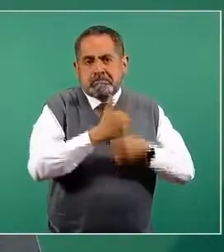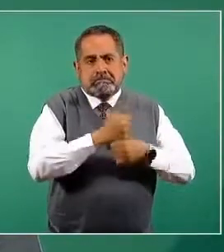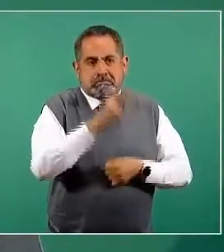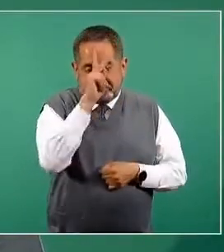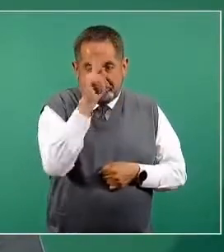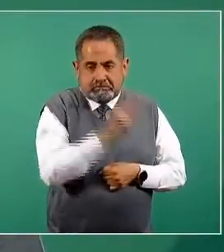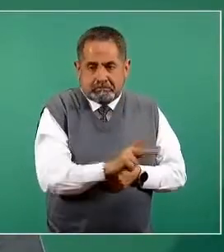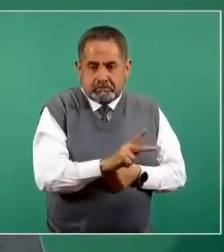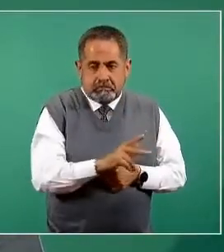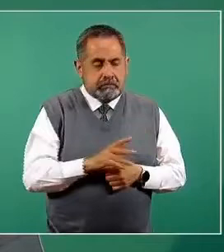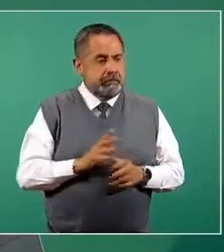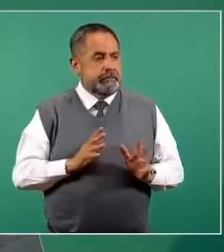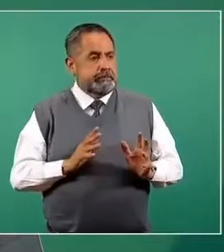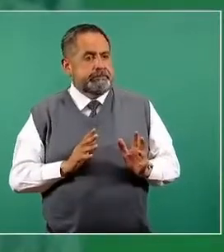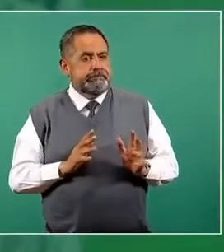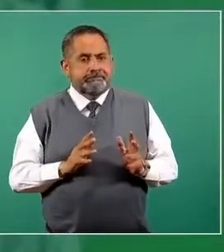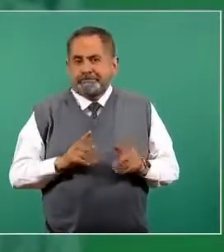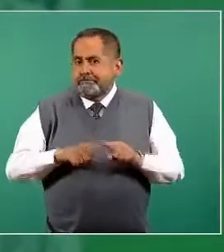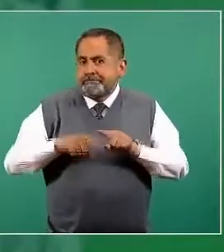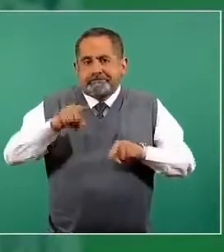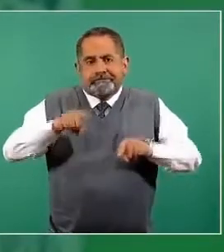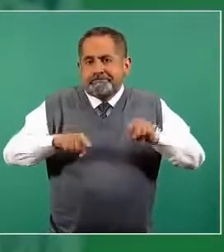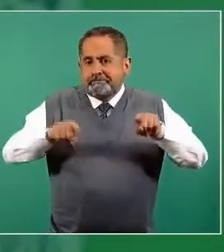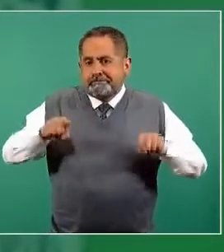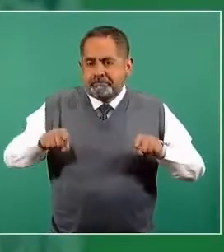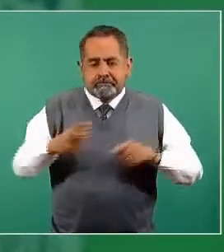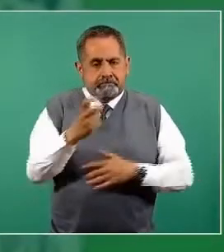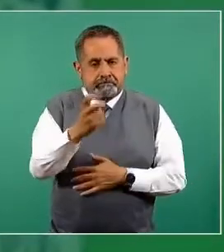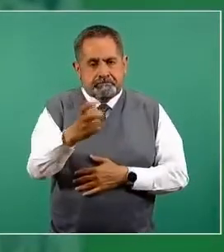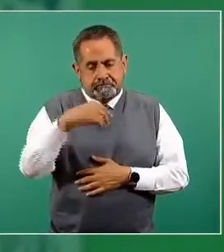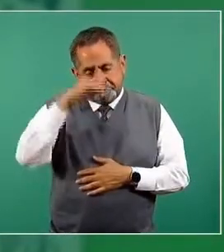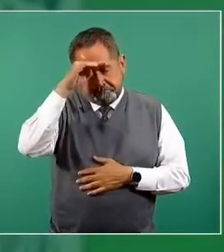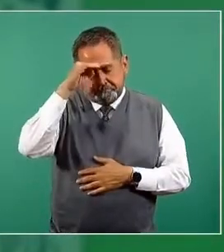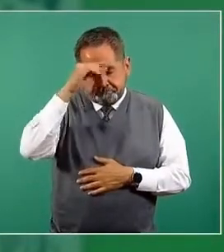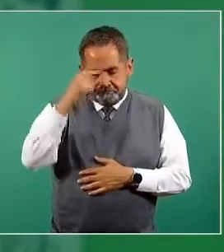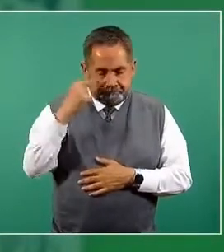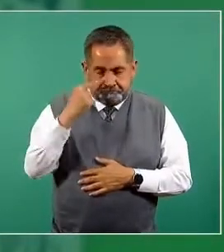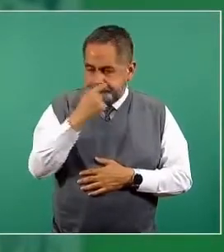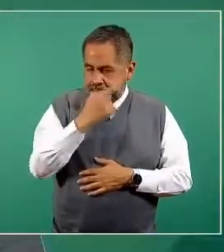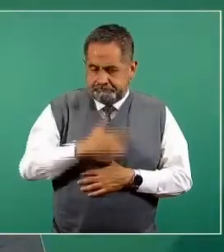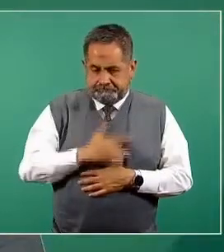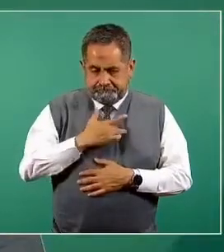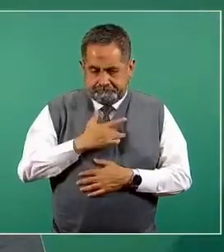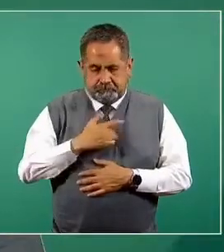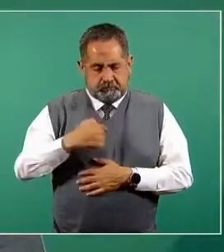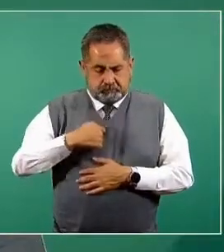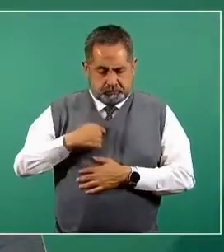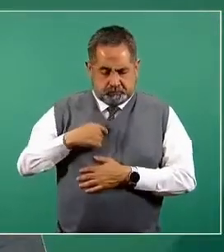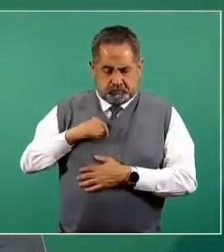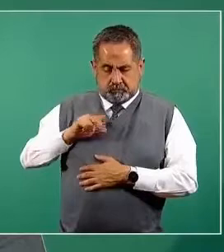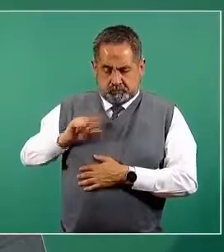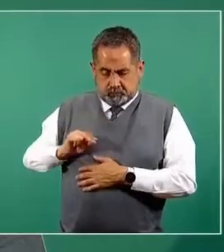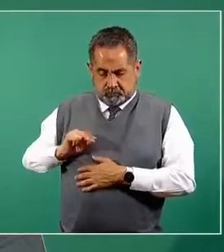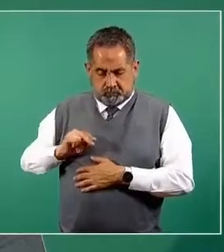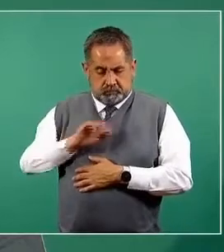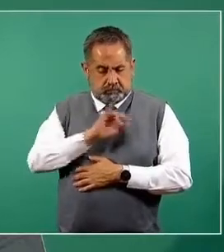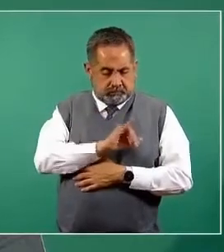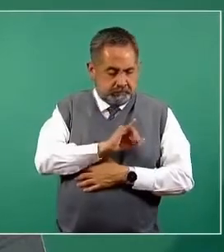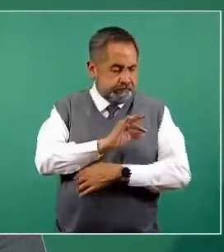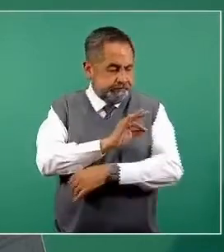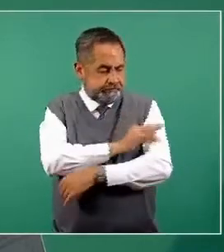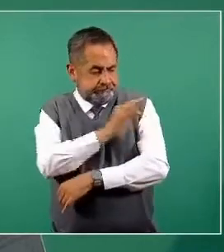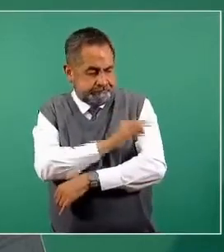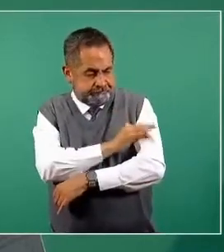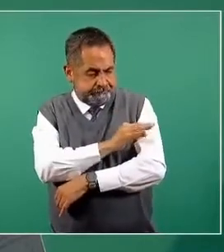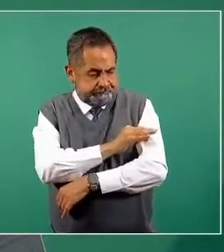usted no quiere verla enferma. Entonces, ese es el tipo de cosas que hay que considerar cuando se toma la decisión de